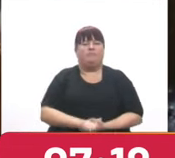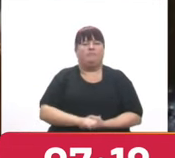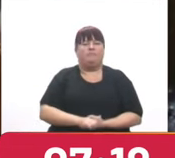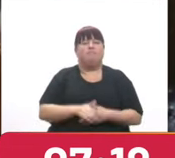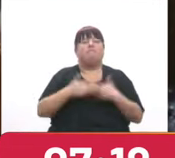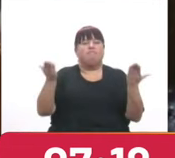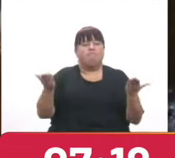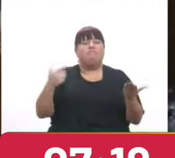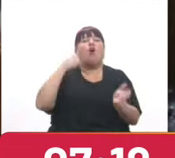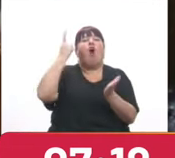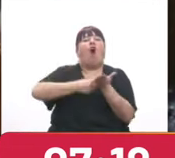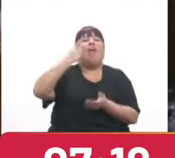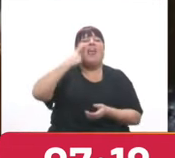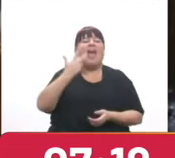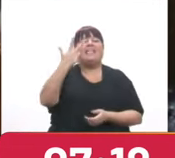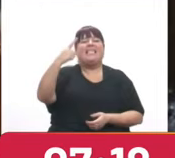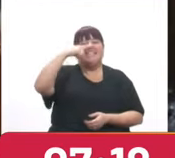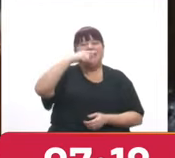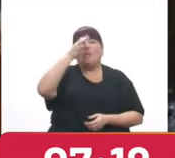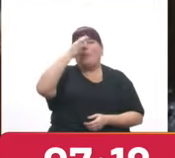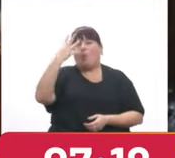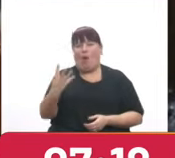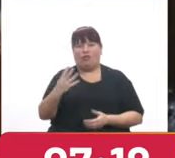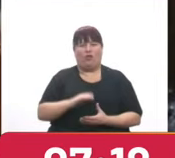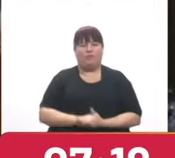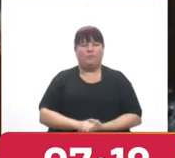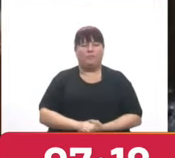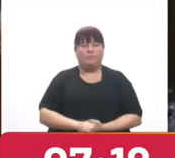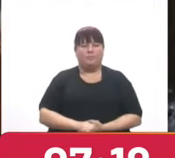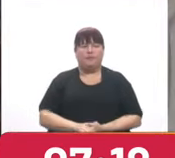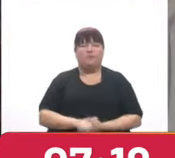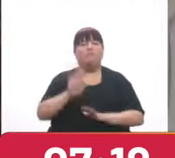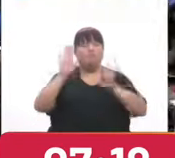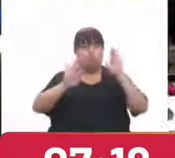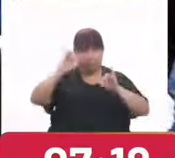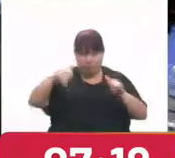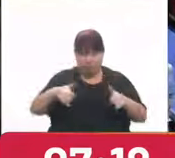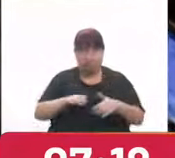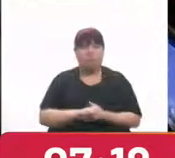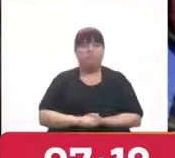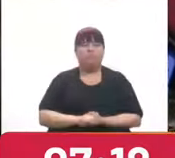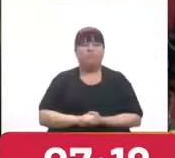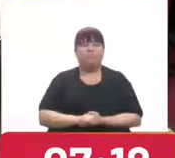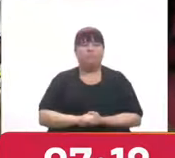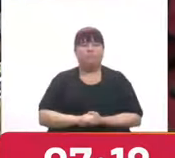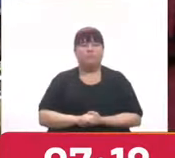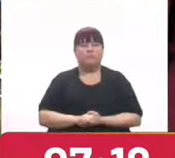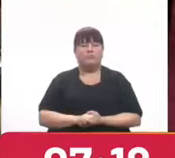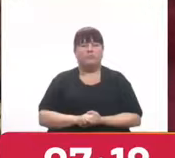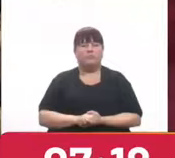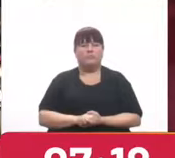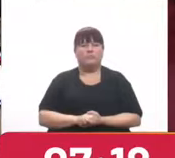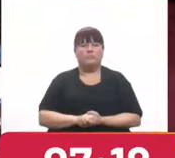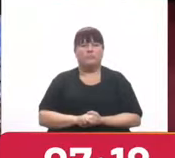otras modificaciones también el gobierno nacional para posibilitar justamente que se se aprobara esta ley